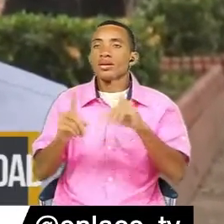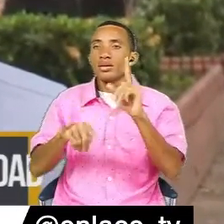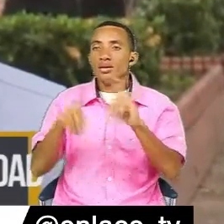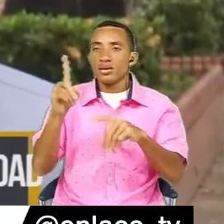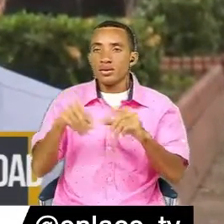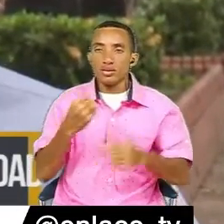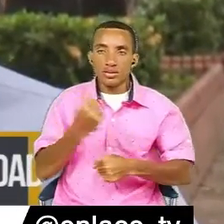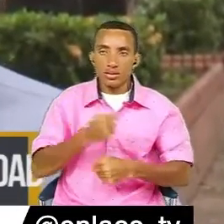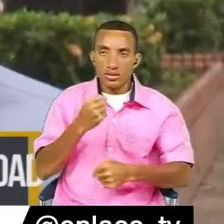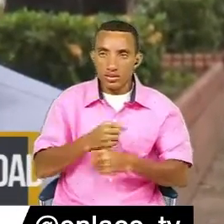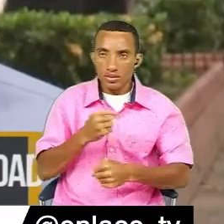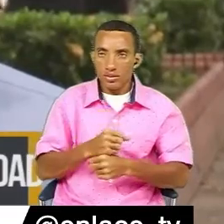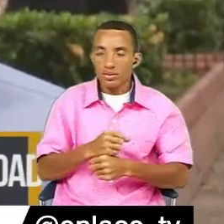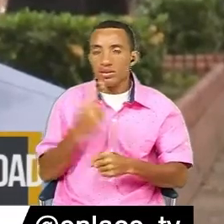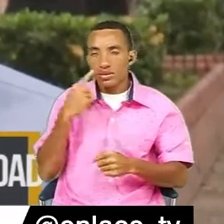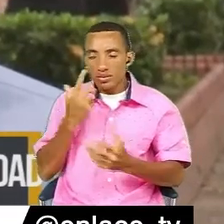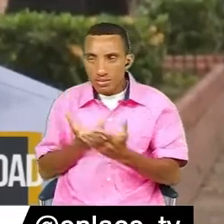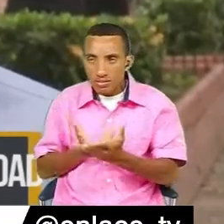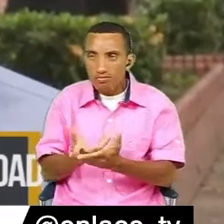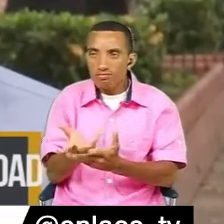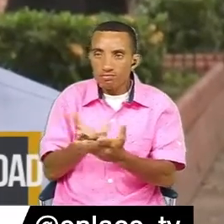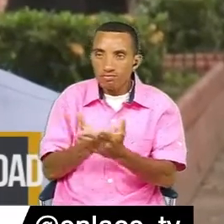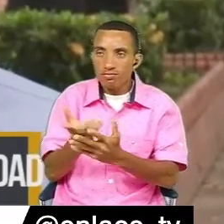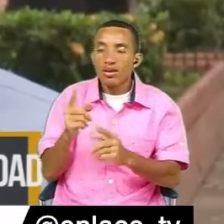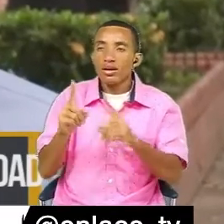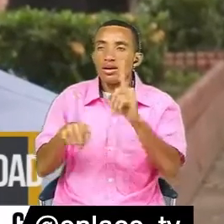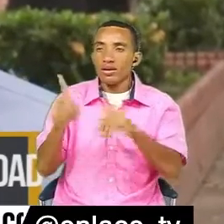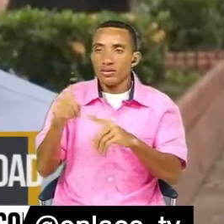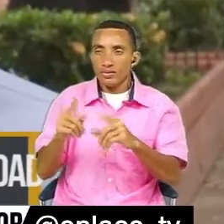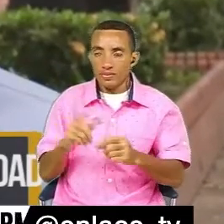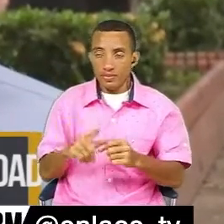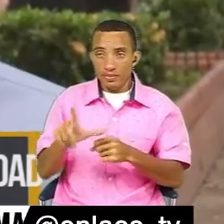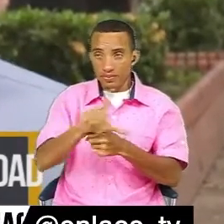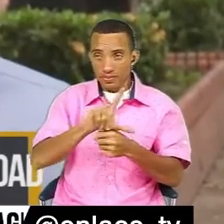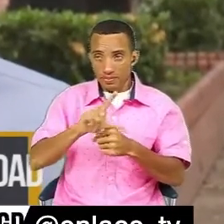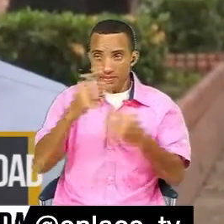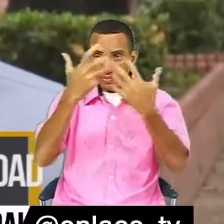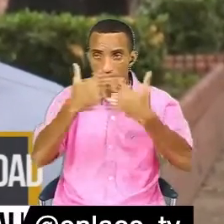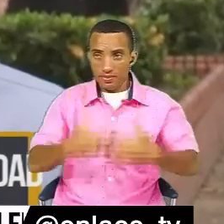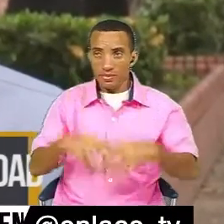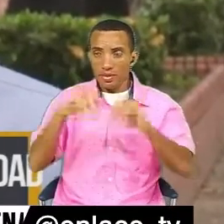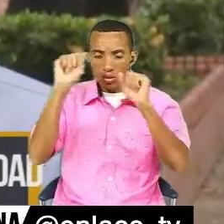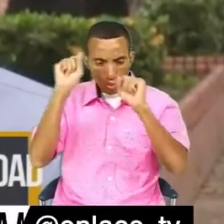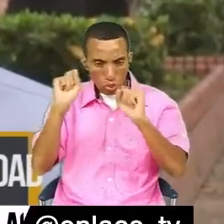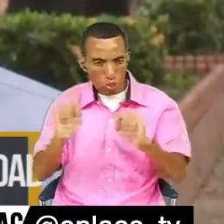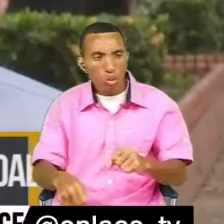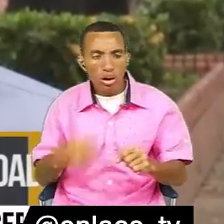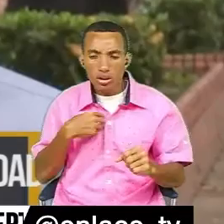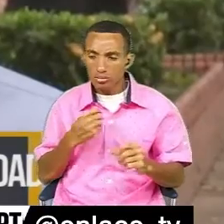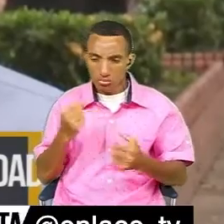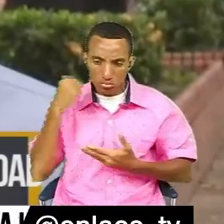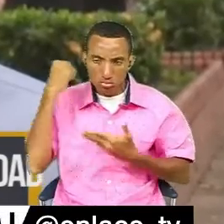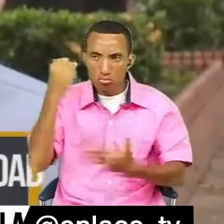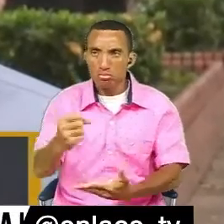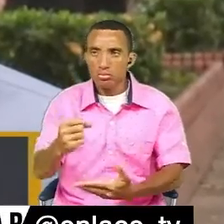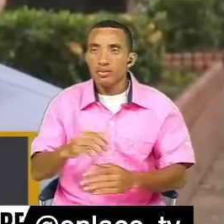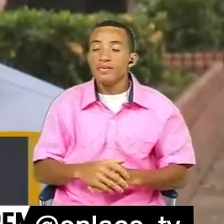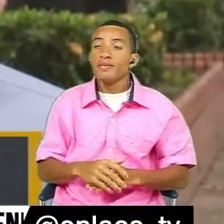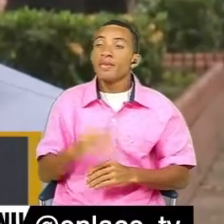para el proyecto, hemos hecho sugerencias de que existen empresas locales que pueden ejecutar estas obras, y al día de ayer llega una